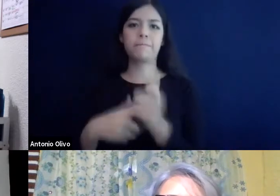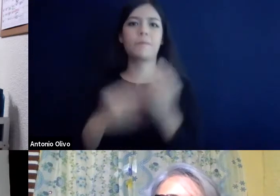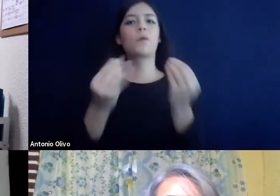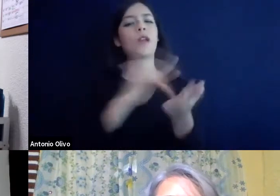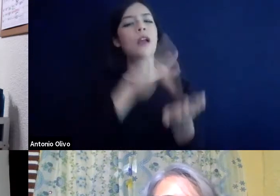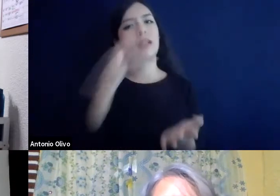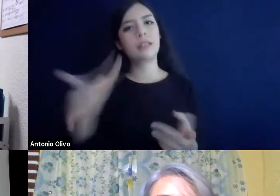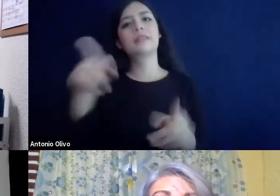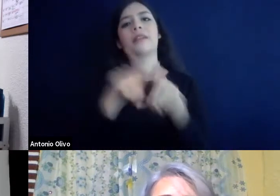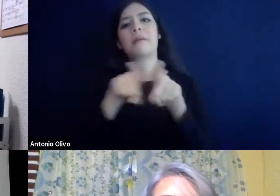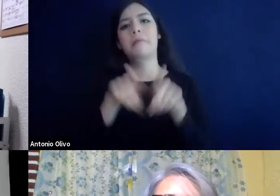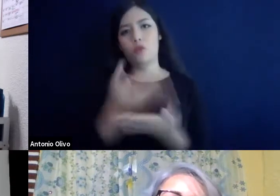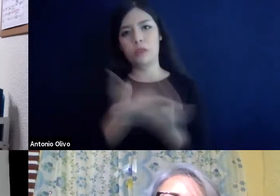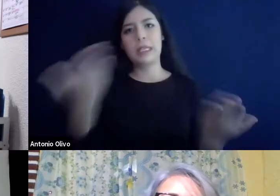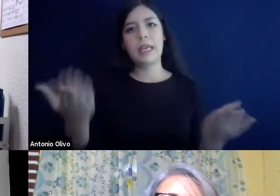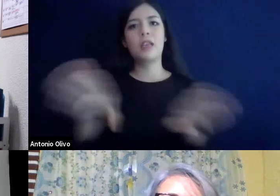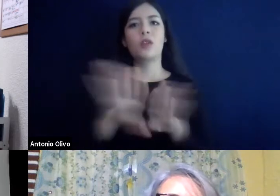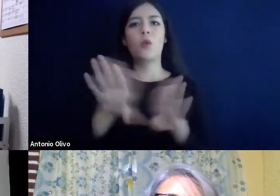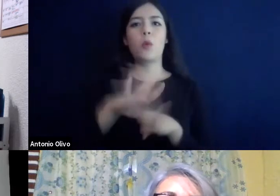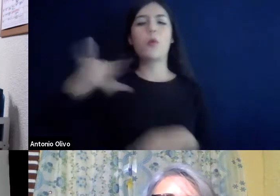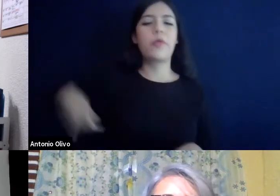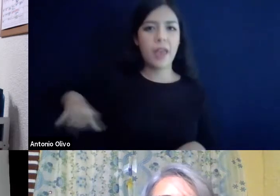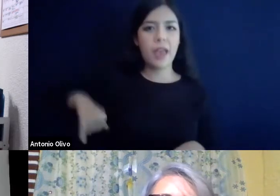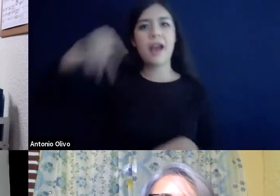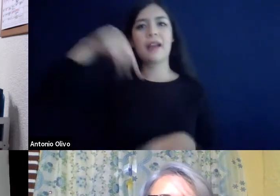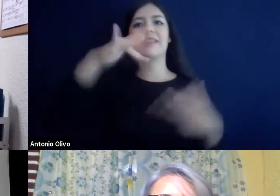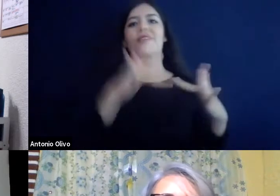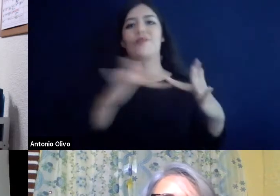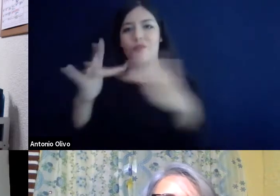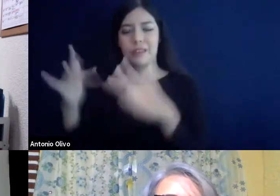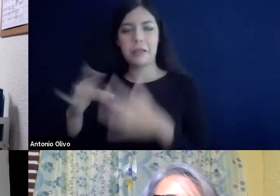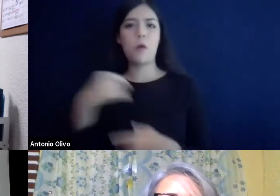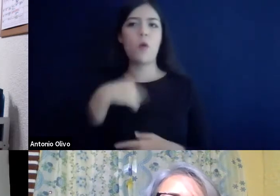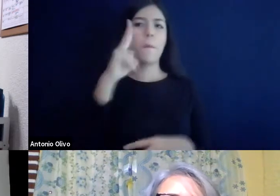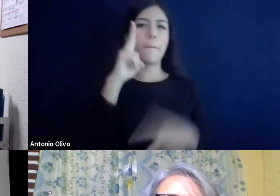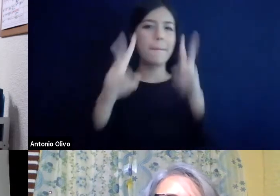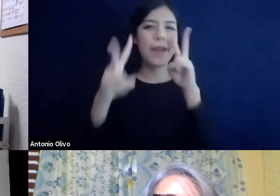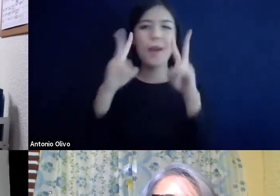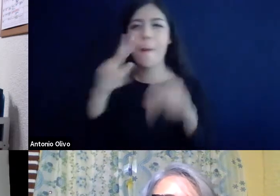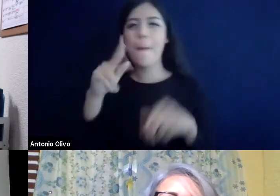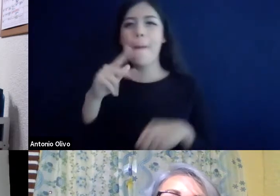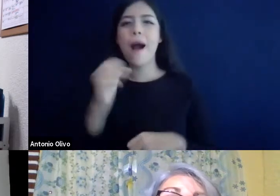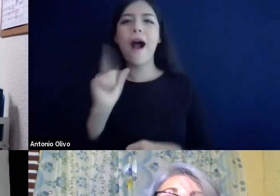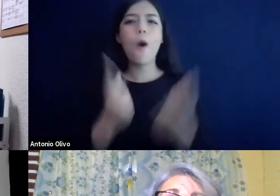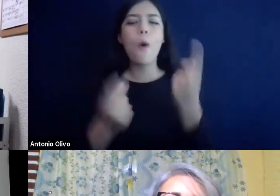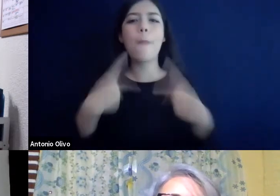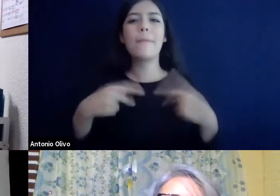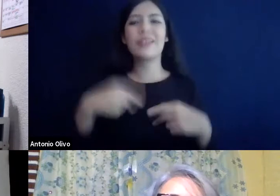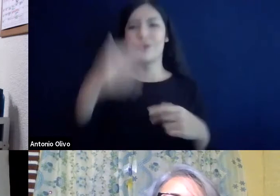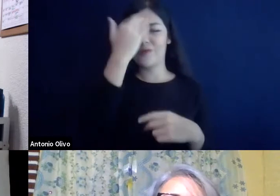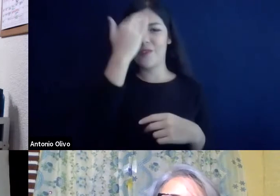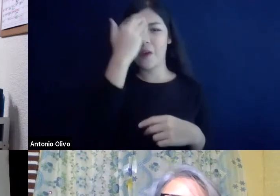interesados en el tema y que están participando el día de hoy. Gracias, veo ahí a varios conocidos, a la maestra